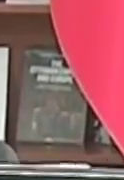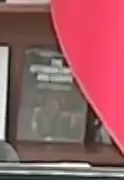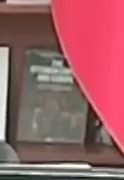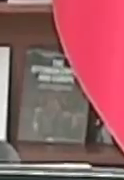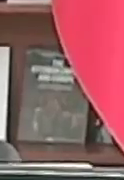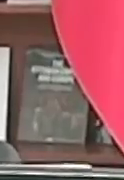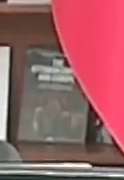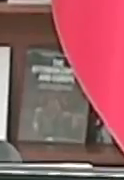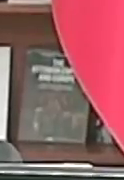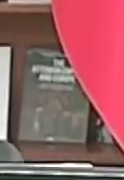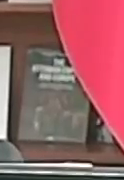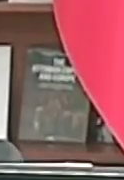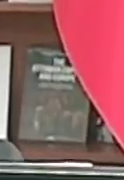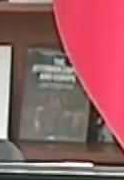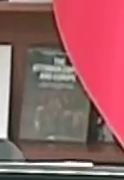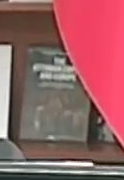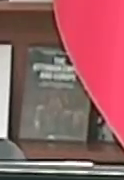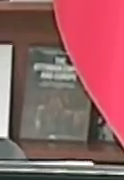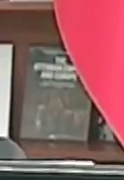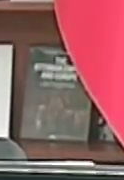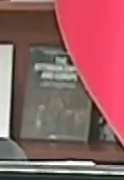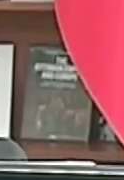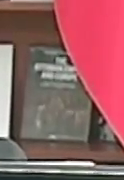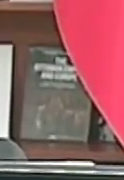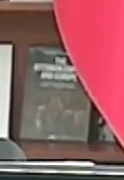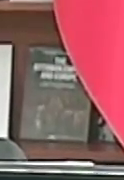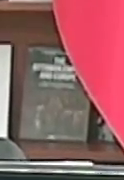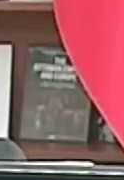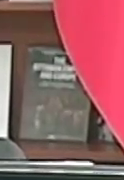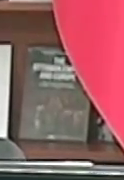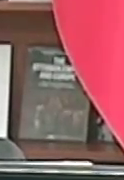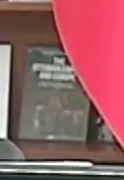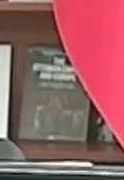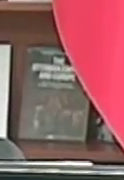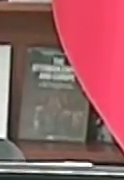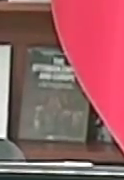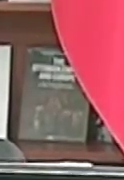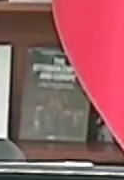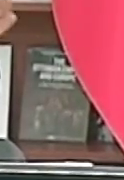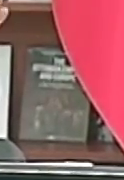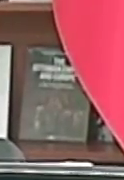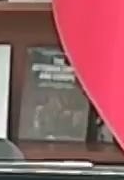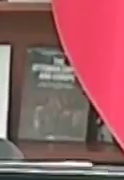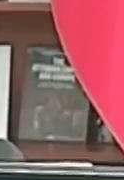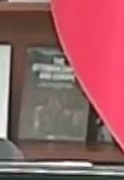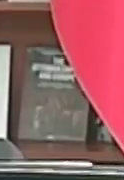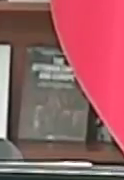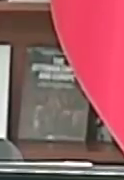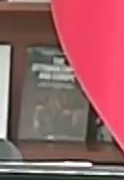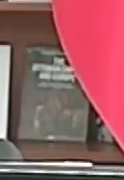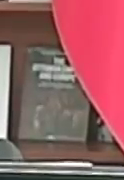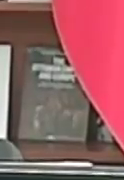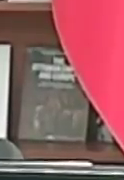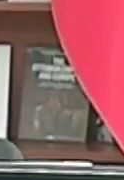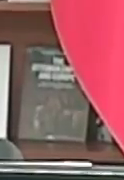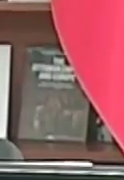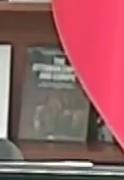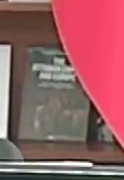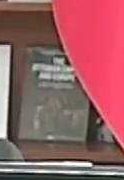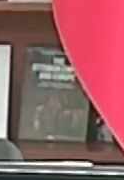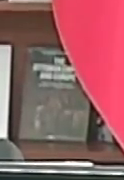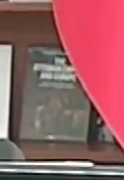el campo de la conciencia y poder completar así el proyecto bolivariano de independencia. La tenemos